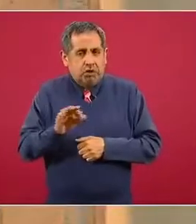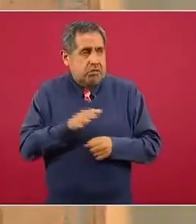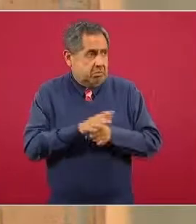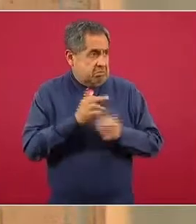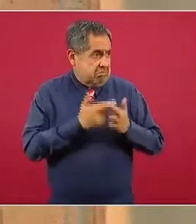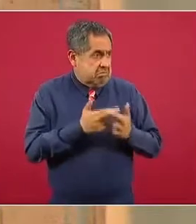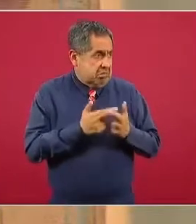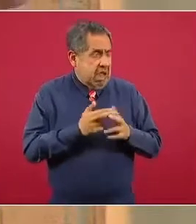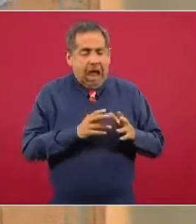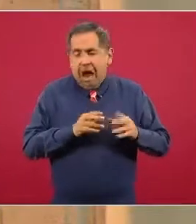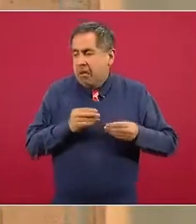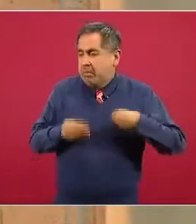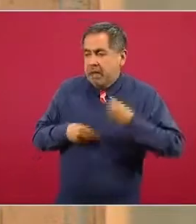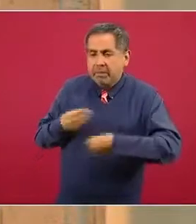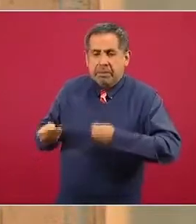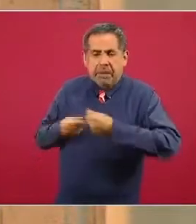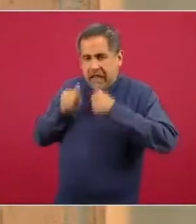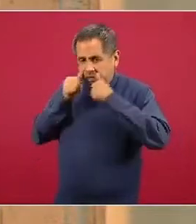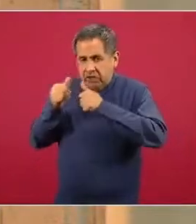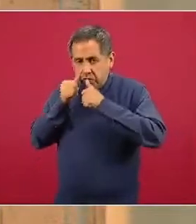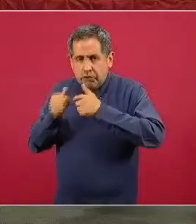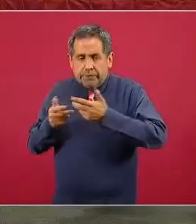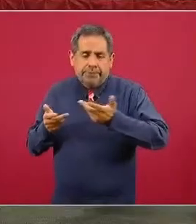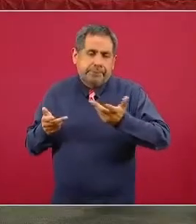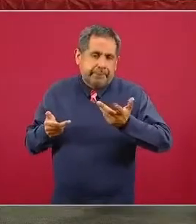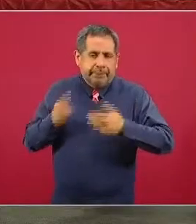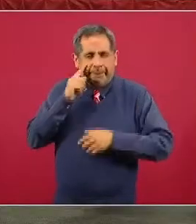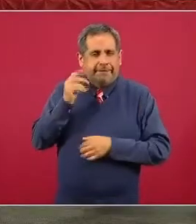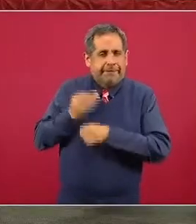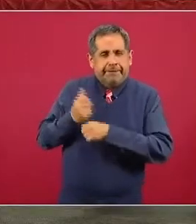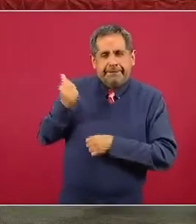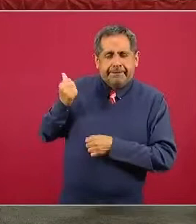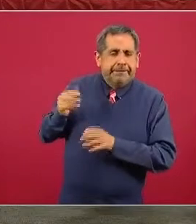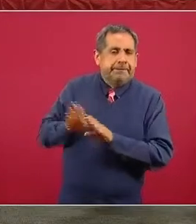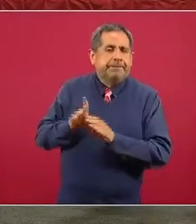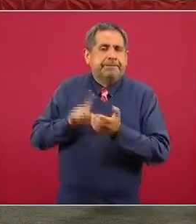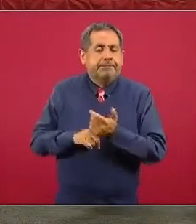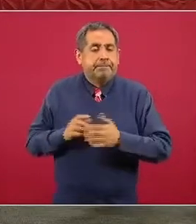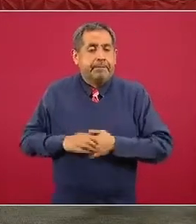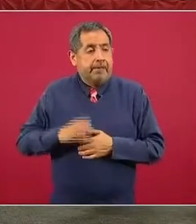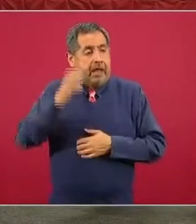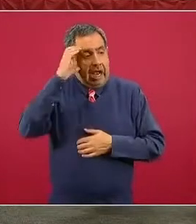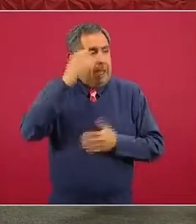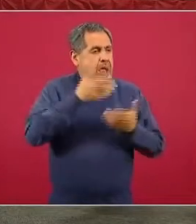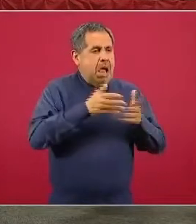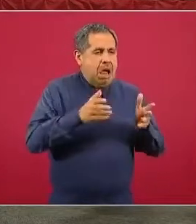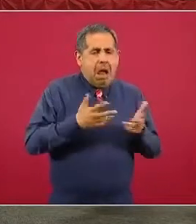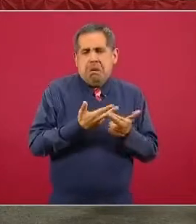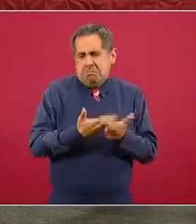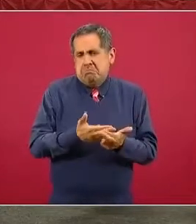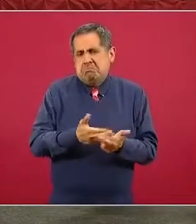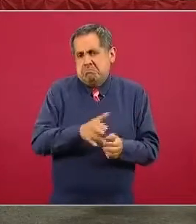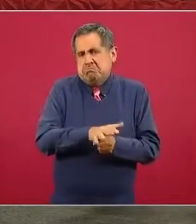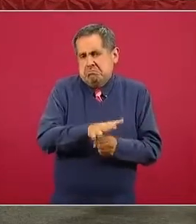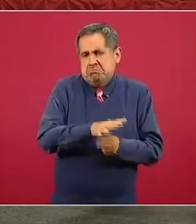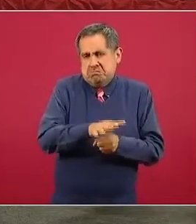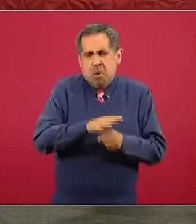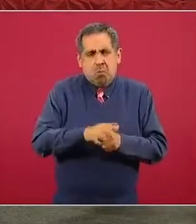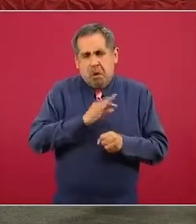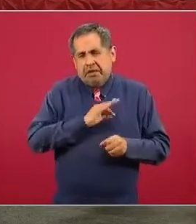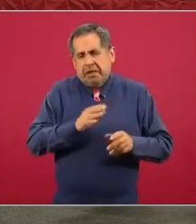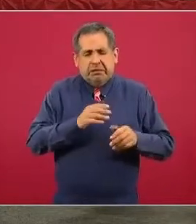representa el rango rojo. Pero entonces aquí podemos tener una visual rápida del comportamiento. Camas generales, todavía estamos en buenos niveles